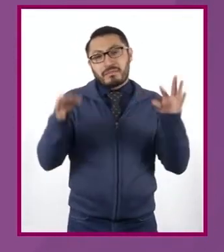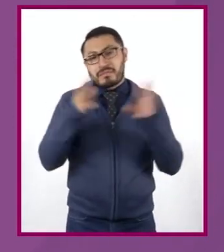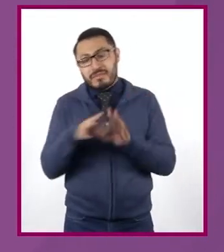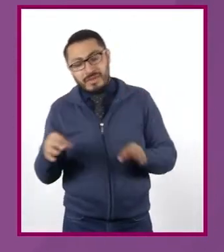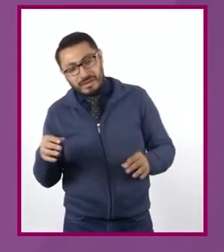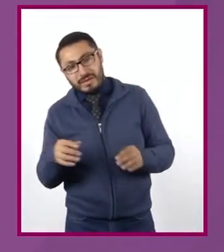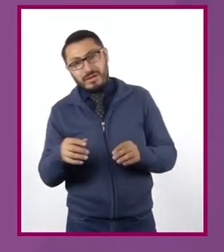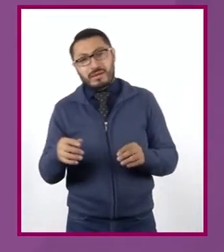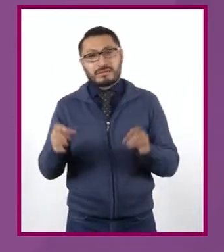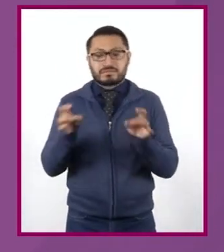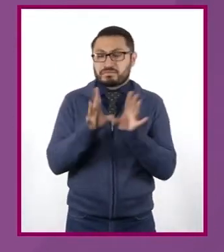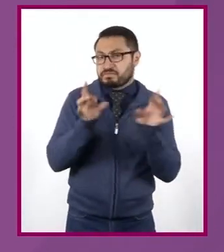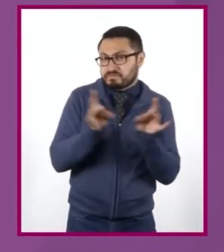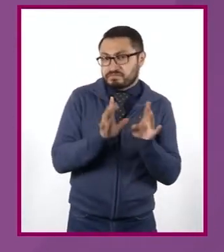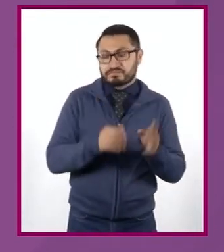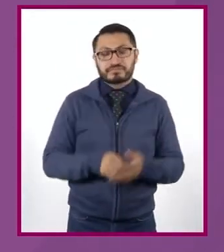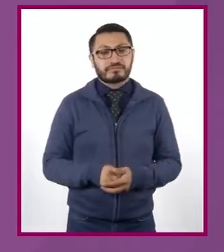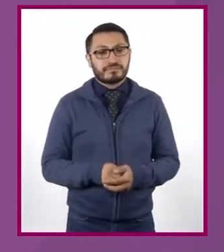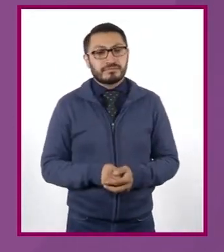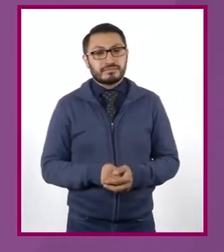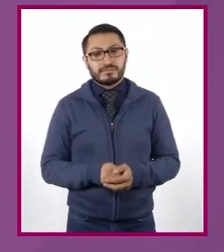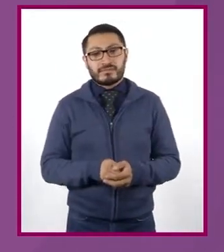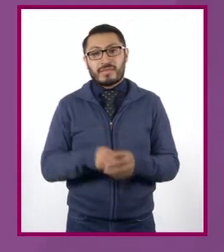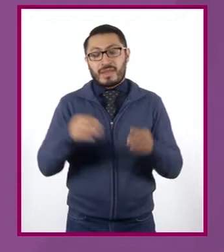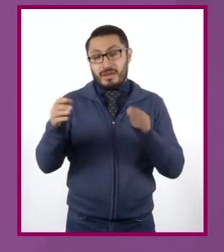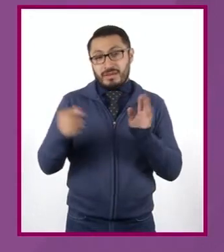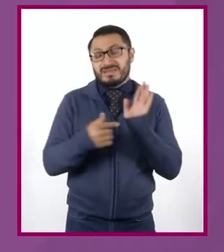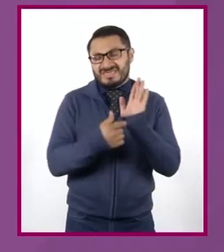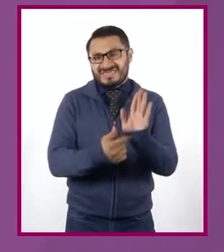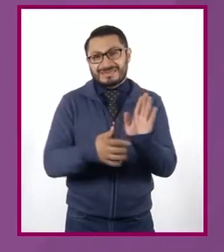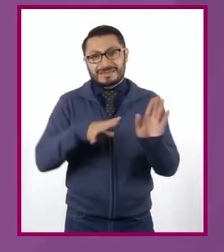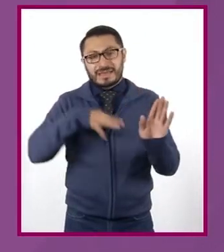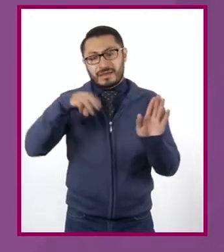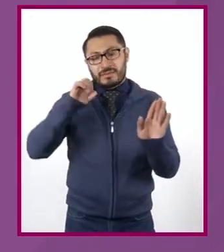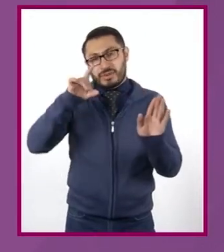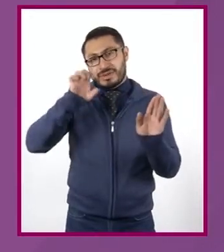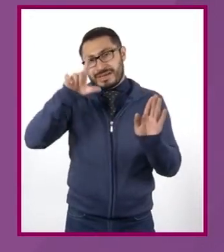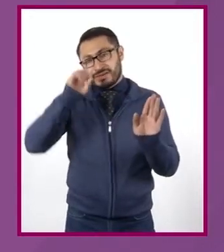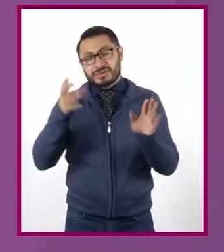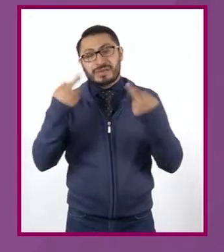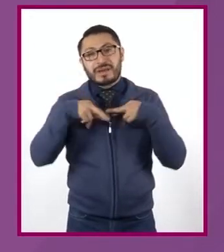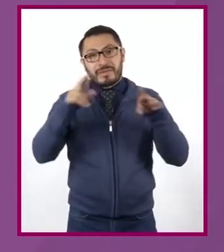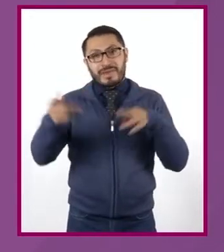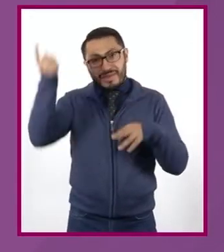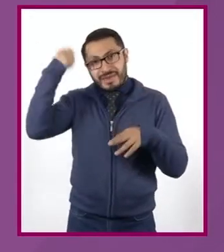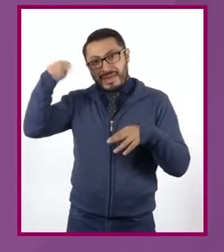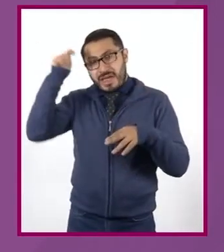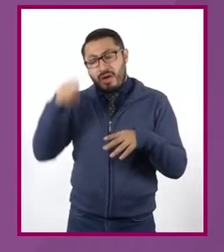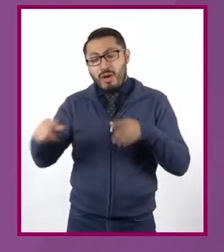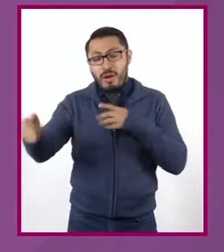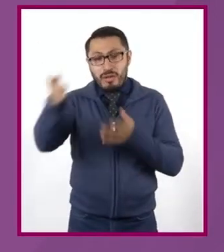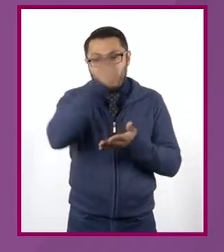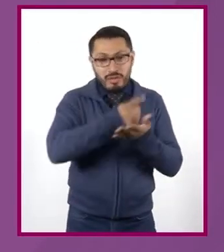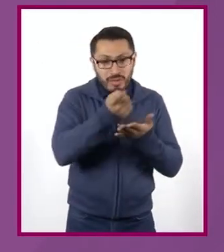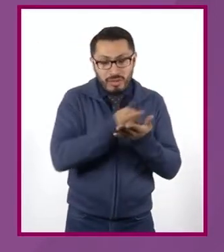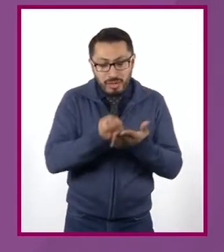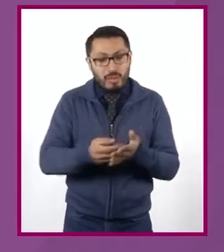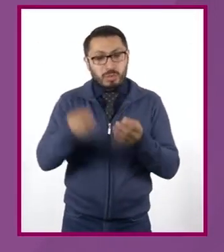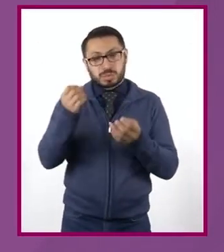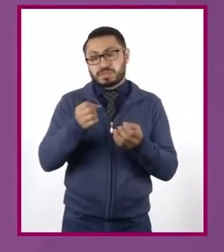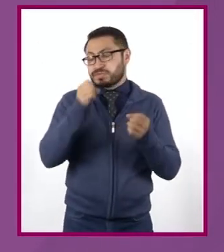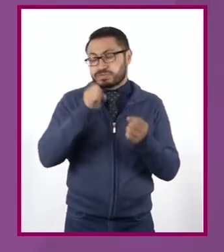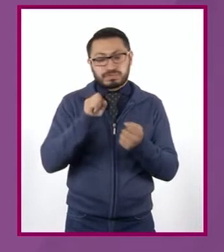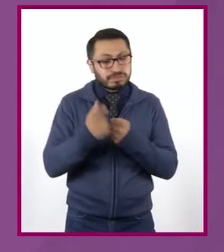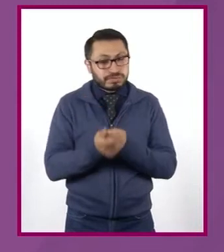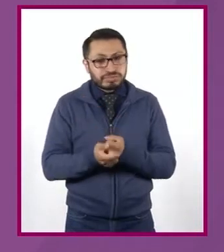predecir fenómenos. Los modelos son representaciones teóricas, gráficas o simbólicas de la idea